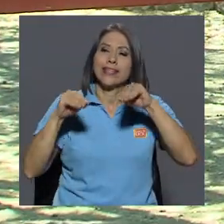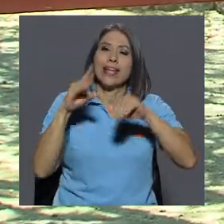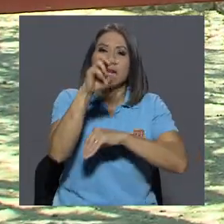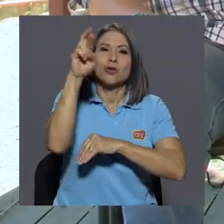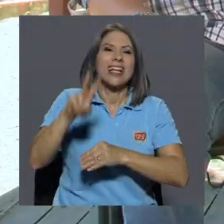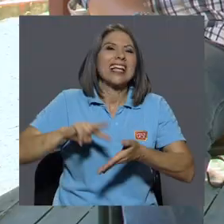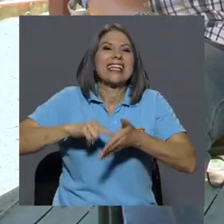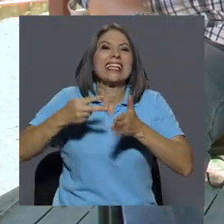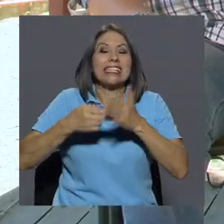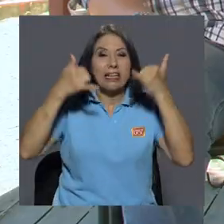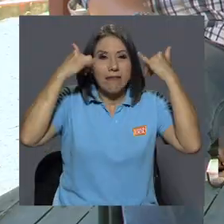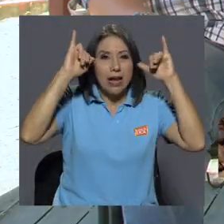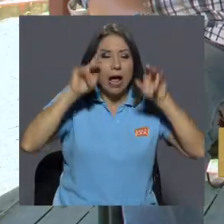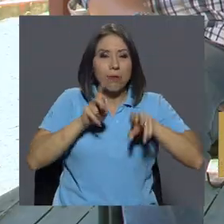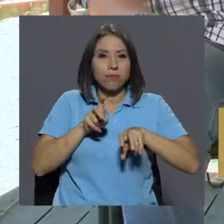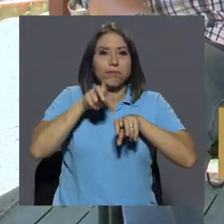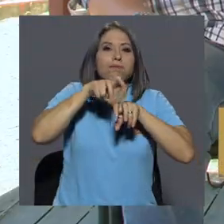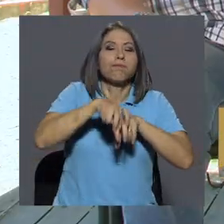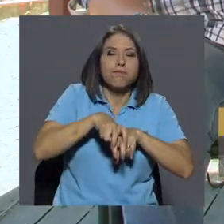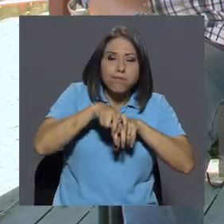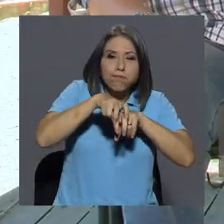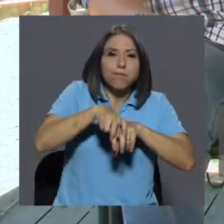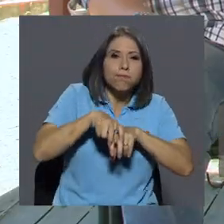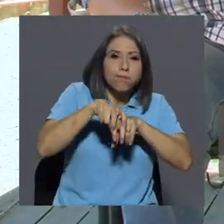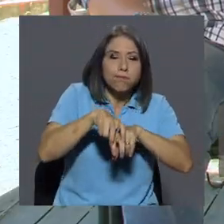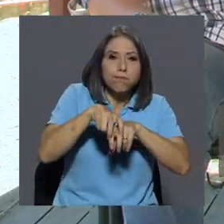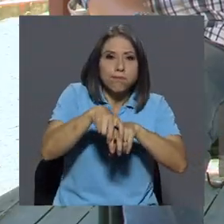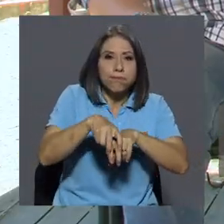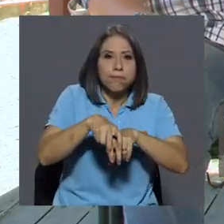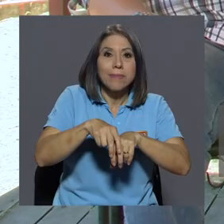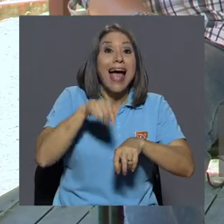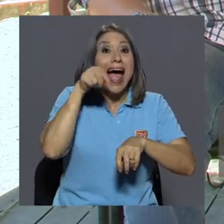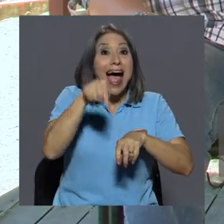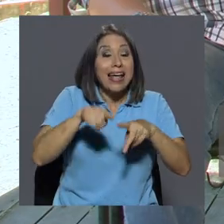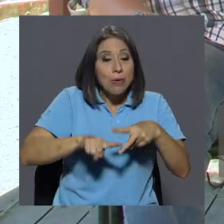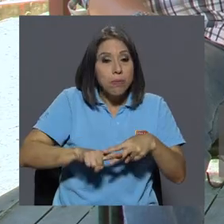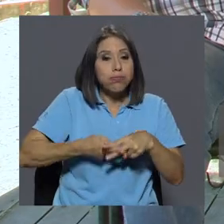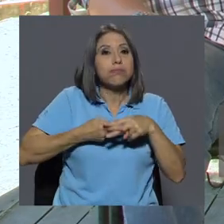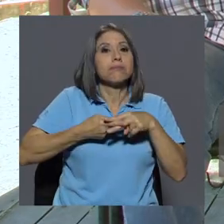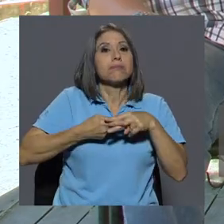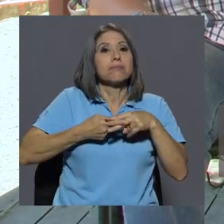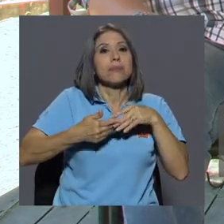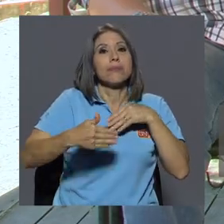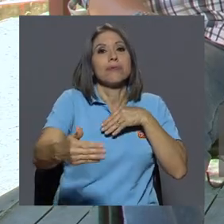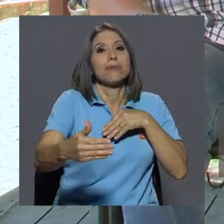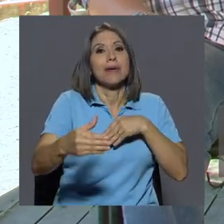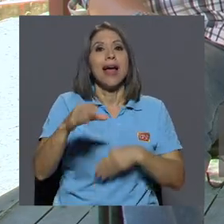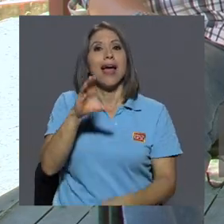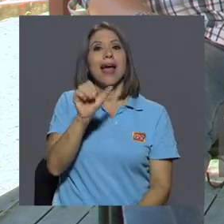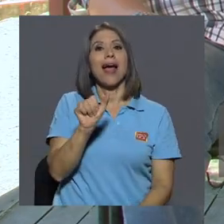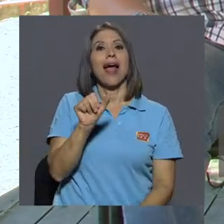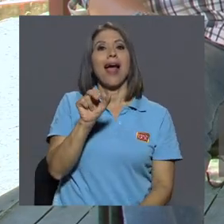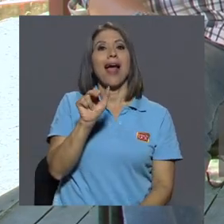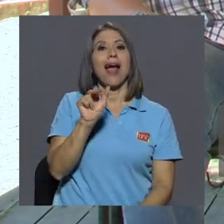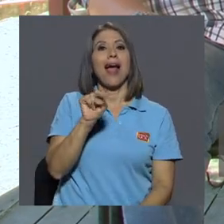toro. O sea, ahí parte o nace el cañero que ahora conocen.